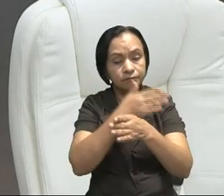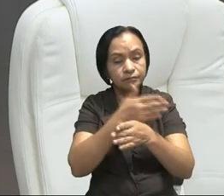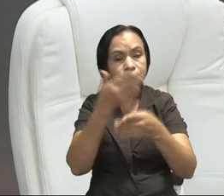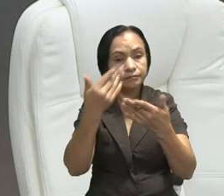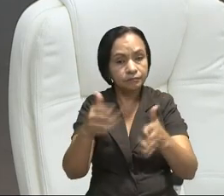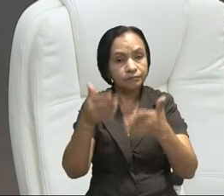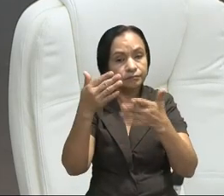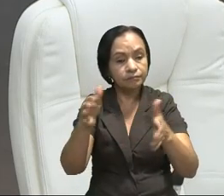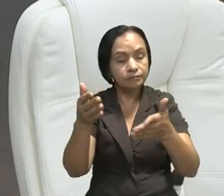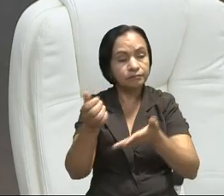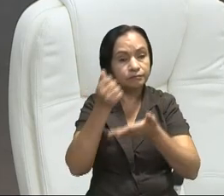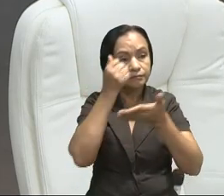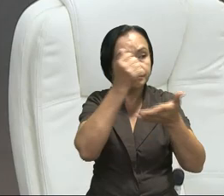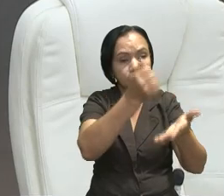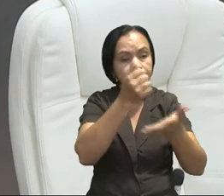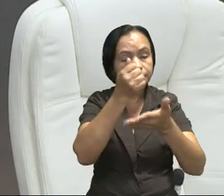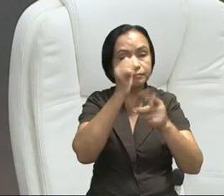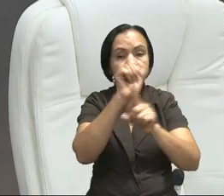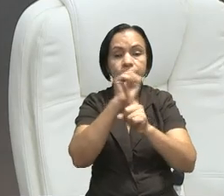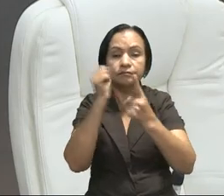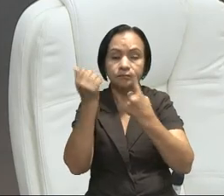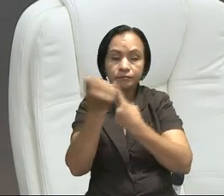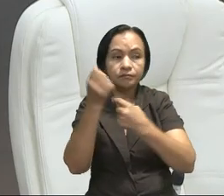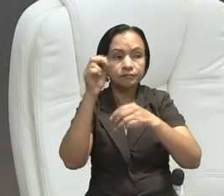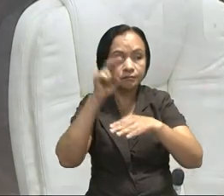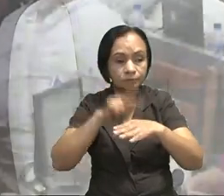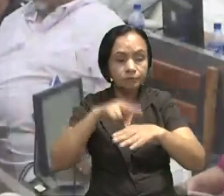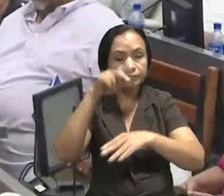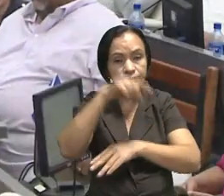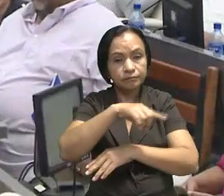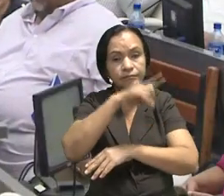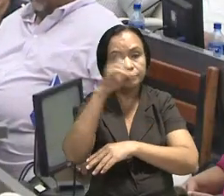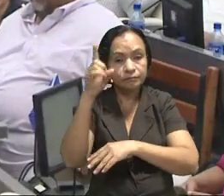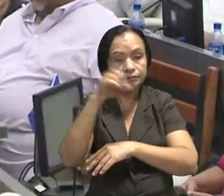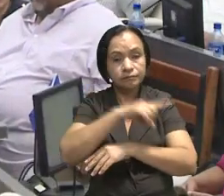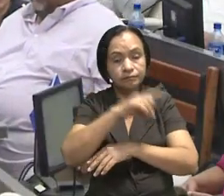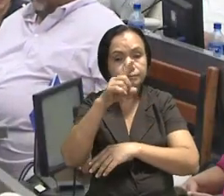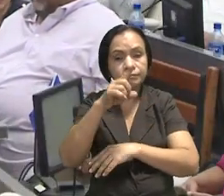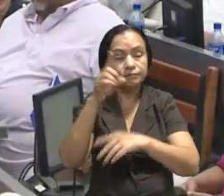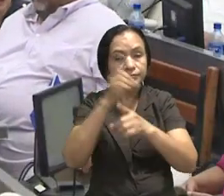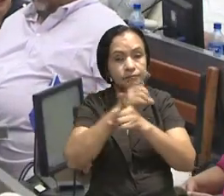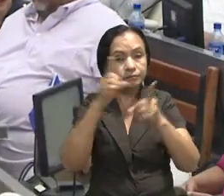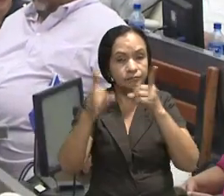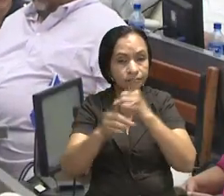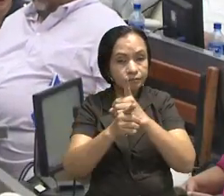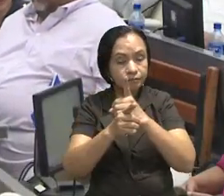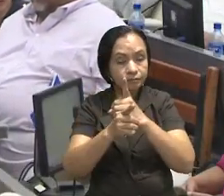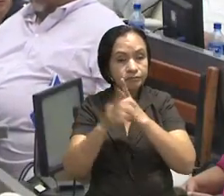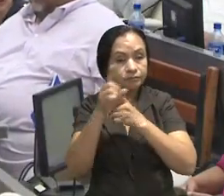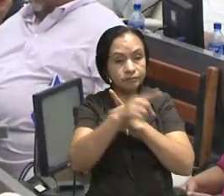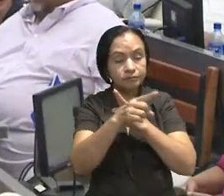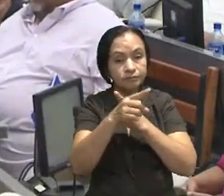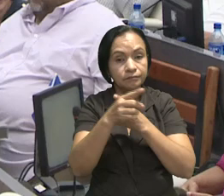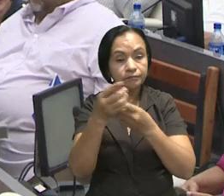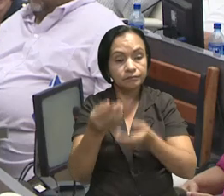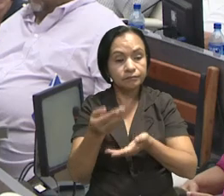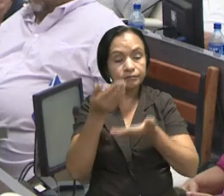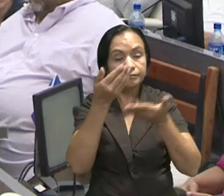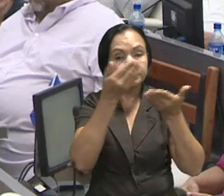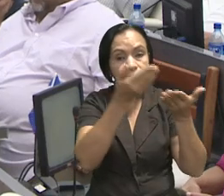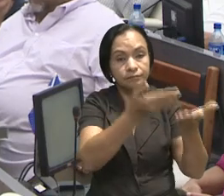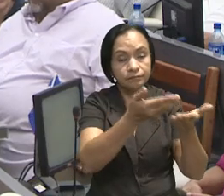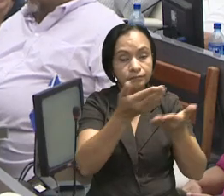plenario, por esta Asamblea Nacional, que hoy por hoy se le debería a ellos estarles